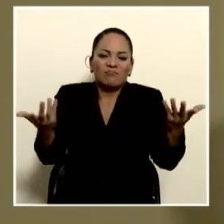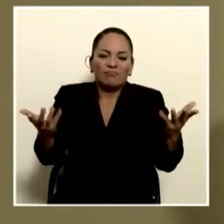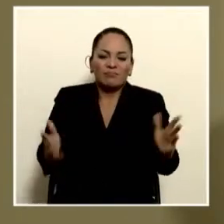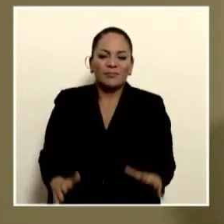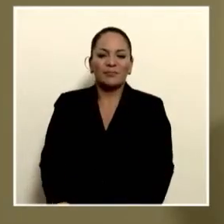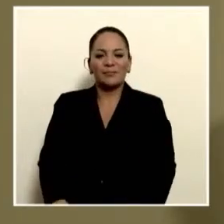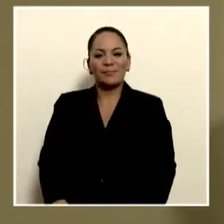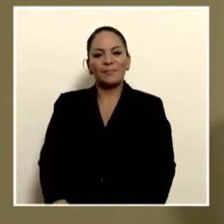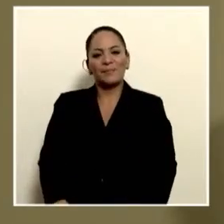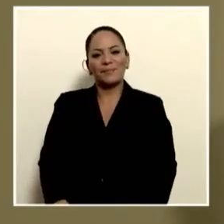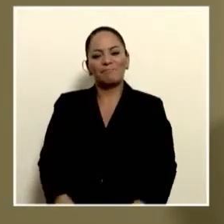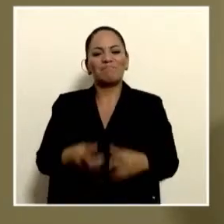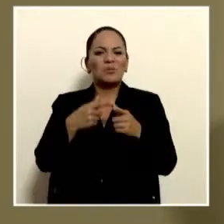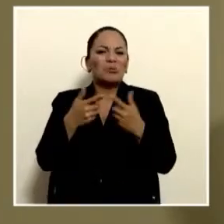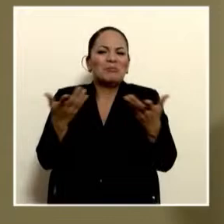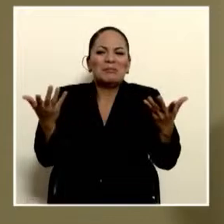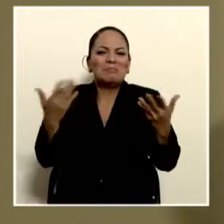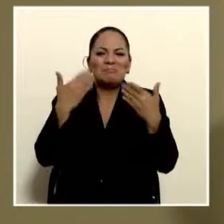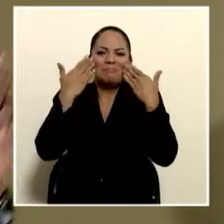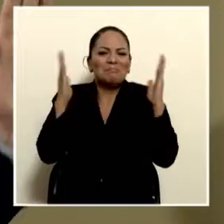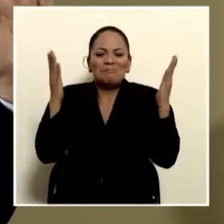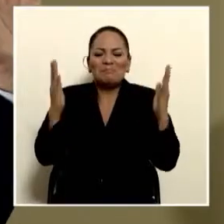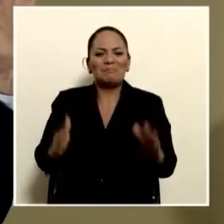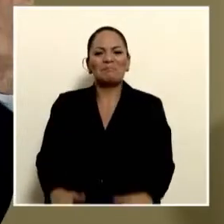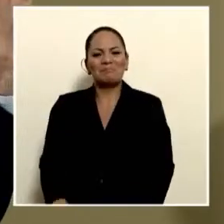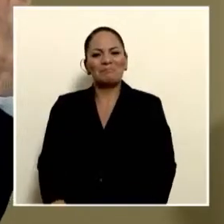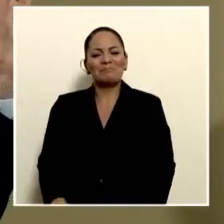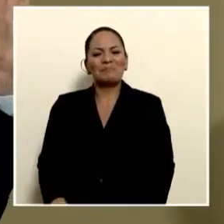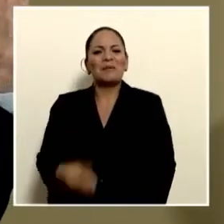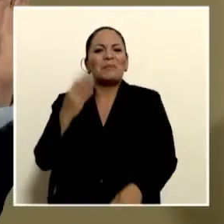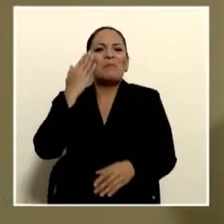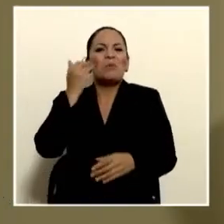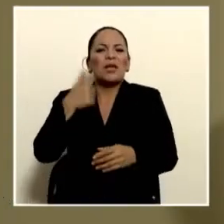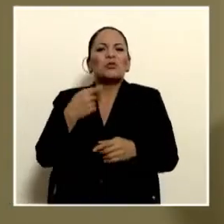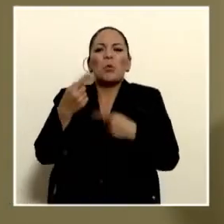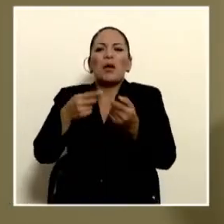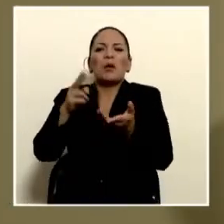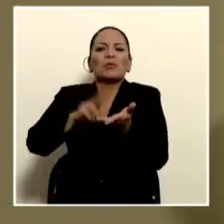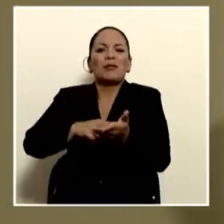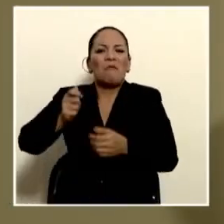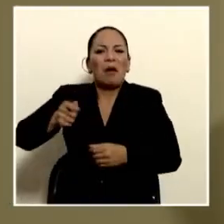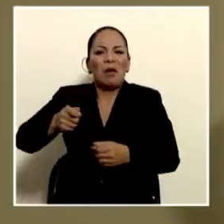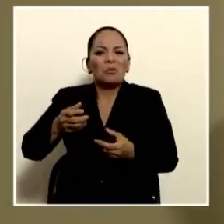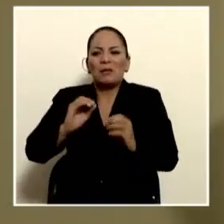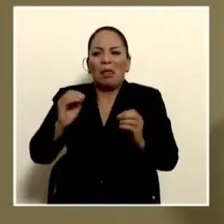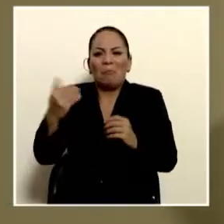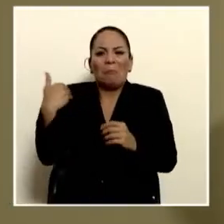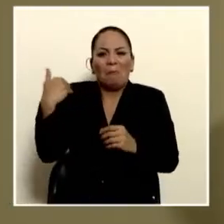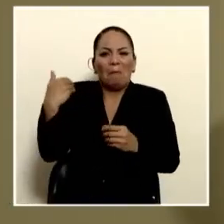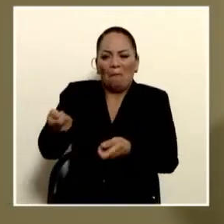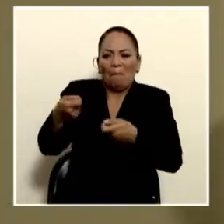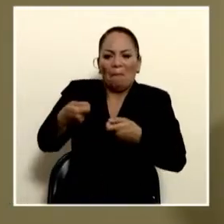¿verdad? Entonces, yo no sé, ¿por qué va a contratar abogados si ni siquiera me han notificado?